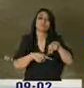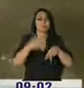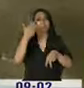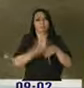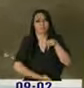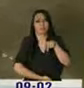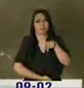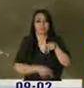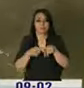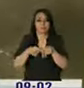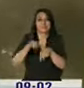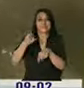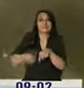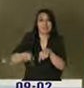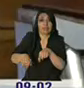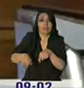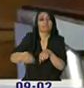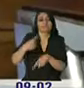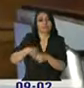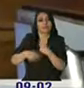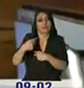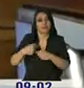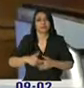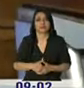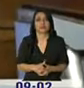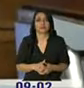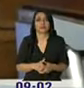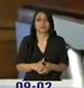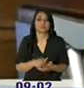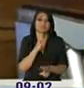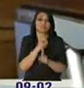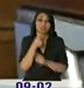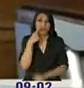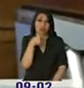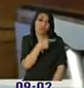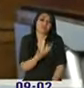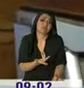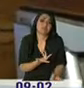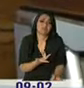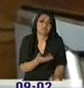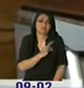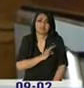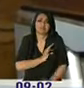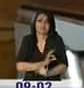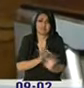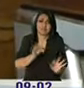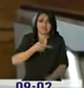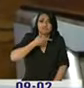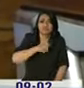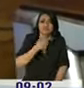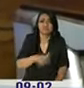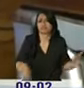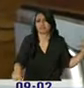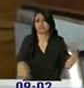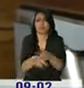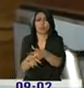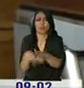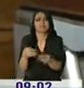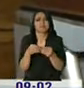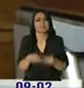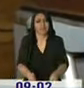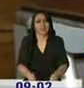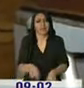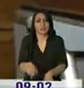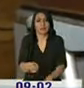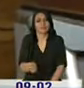izquierda quedó gravemente herida. Eso, la imprudencia de ese señor que me... Bueno, perdí mi pierna y la otra también la